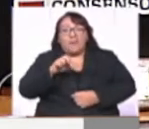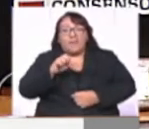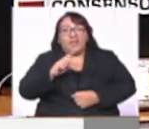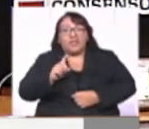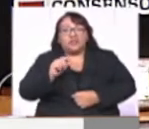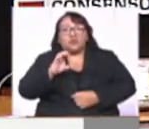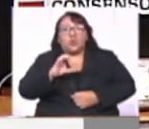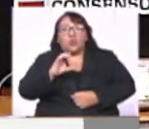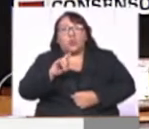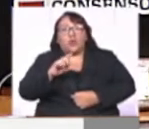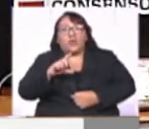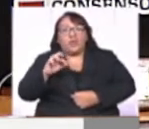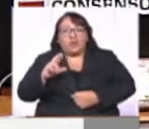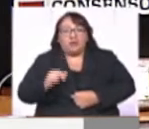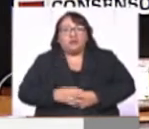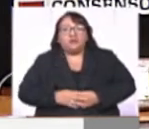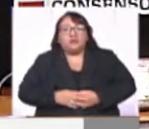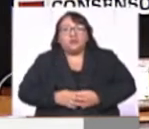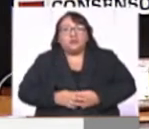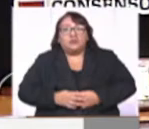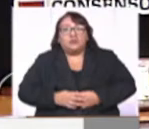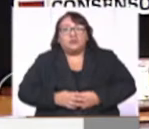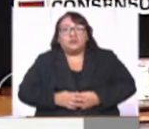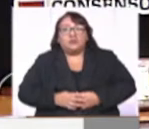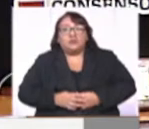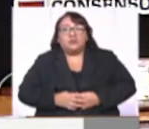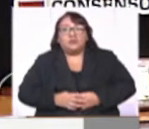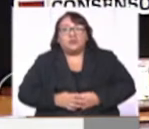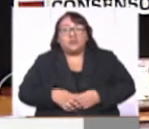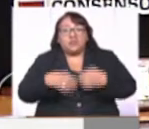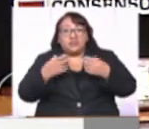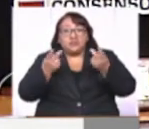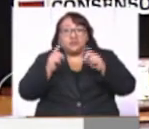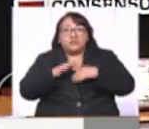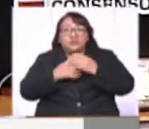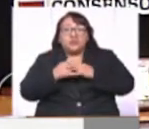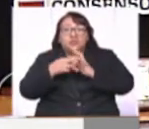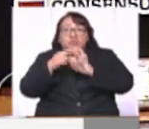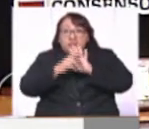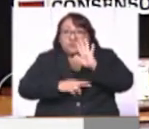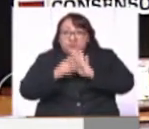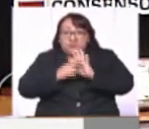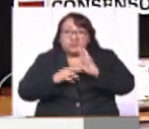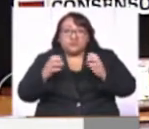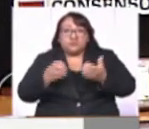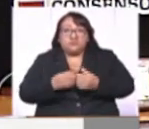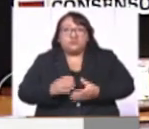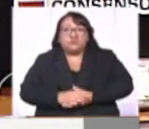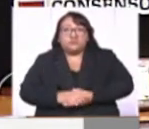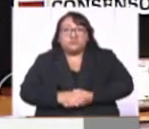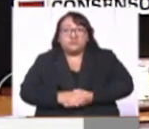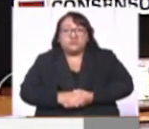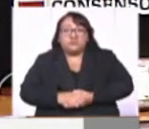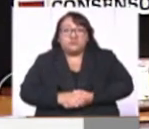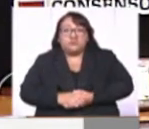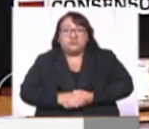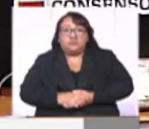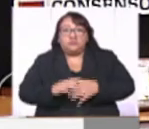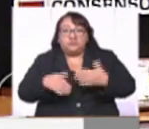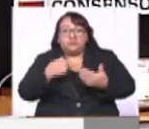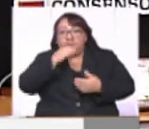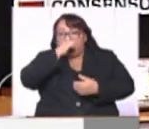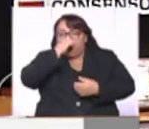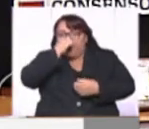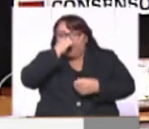Cuellar Lubienska. De conformidad con lo establecido en el reglamento del Congreso de la República, se va a dar cuenta de